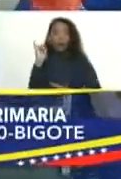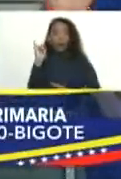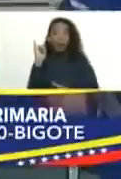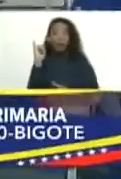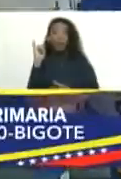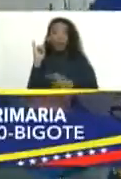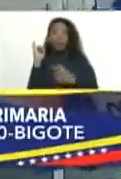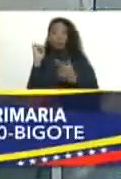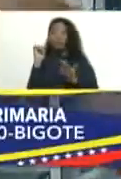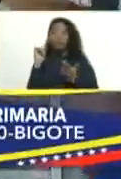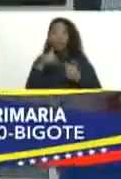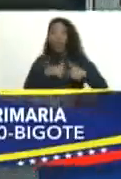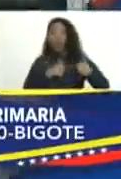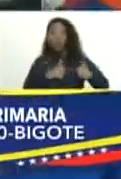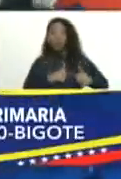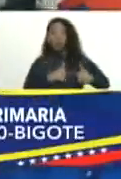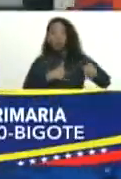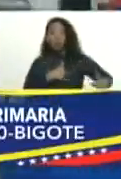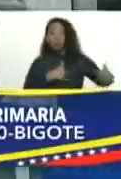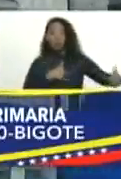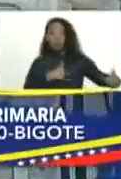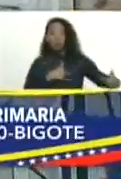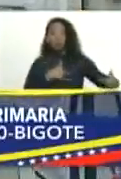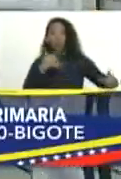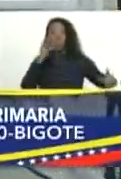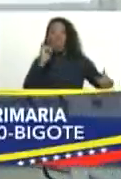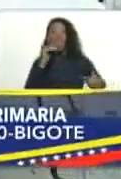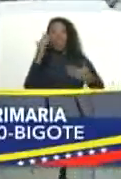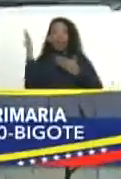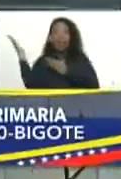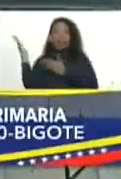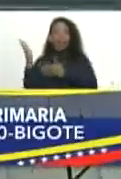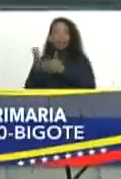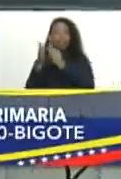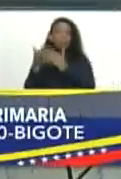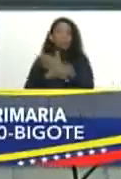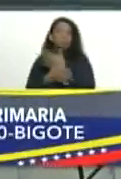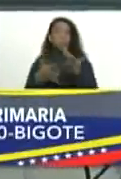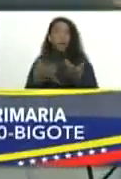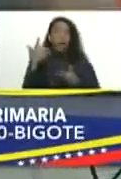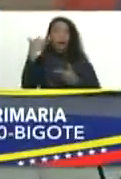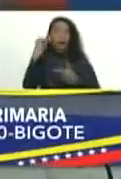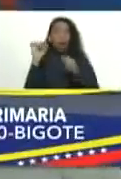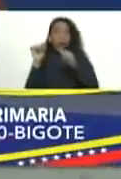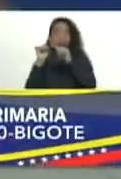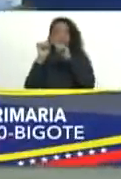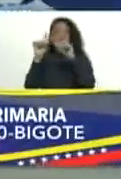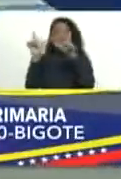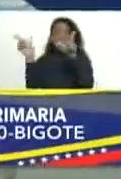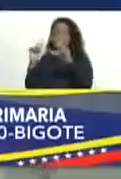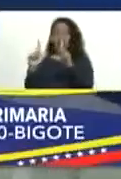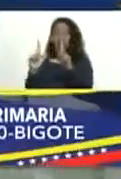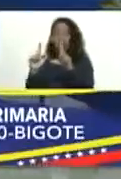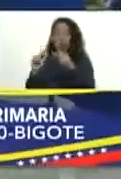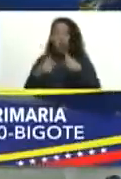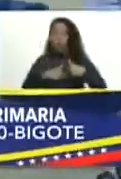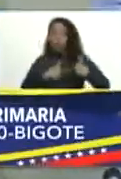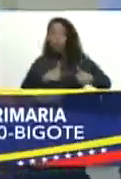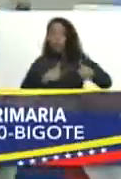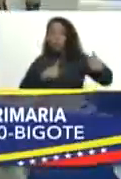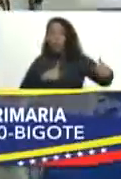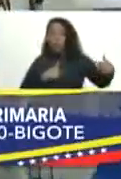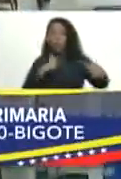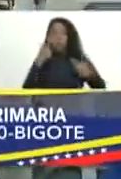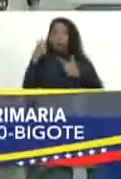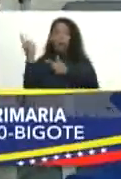especialidad cardiológica. ¿Qué tiene esta unidad? Bueno, tiene un ecocardiograma, tiene los electrocardiogramas